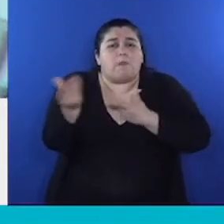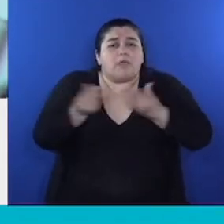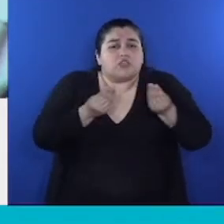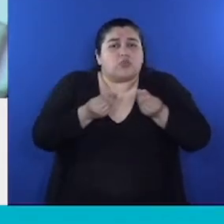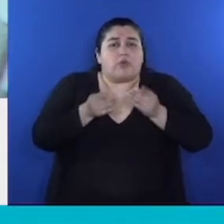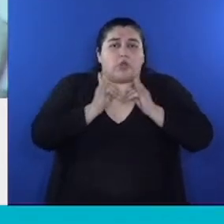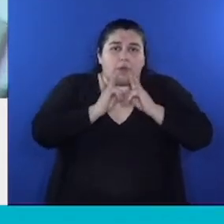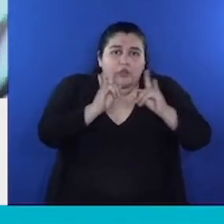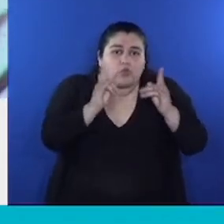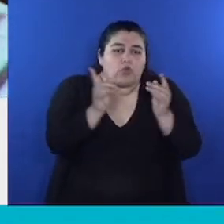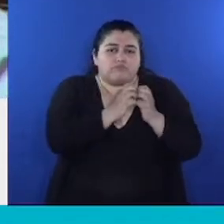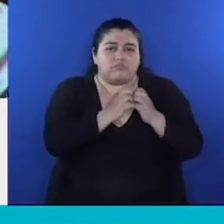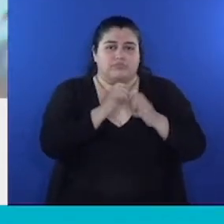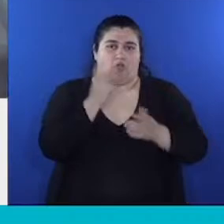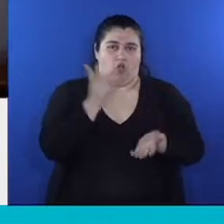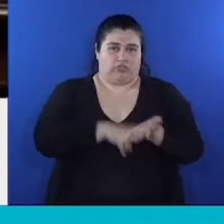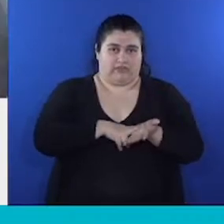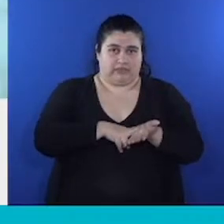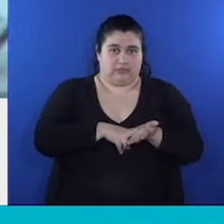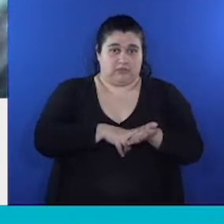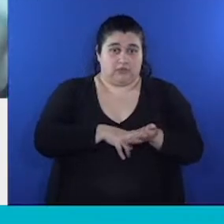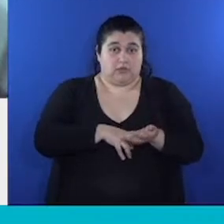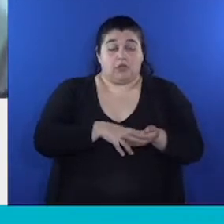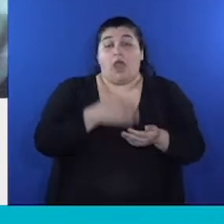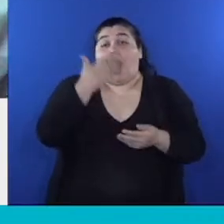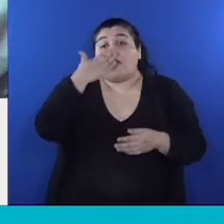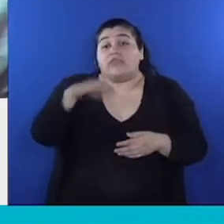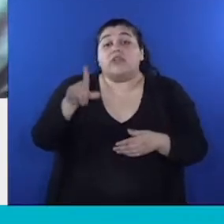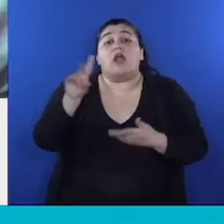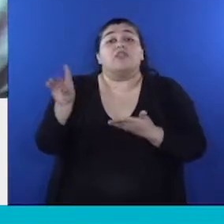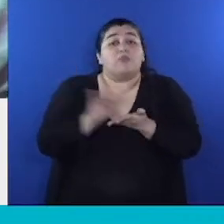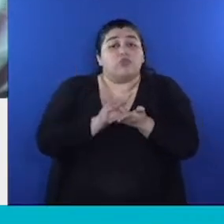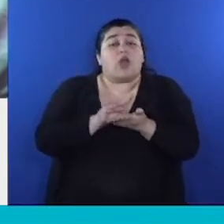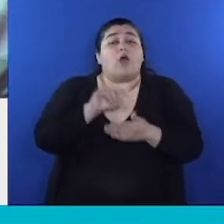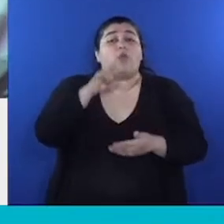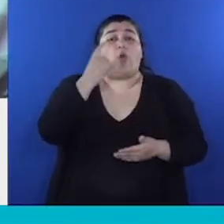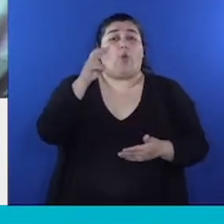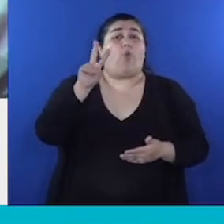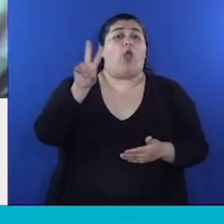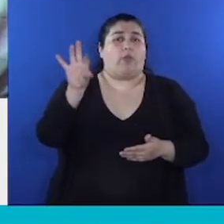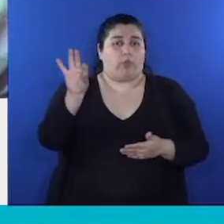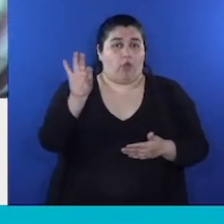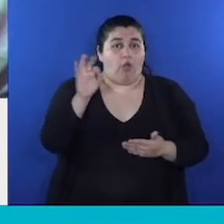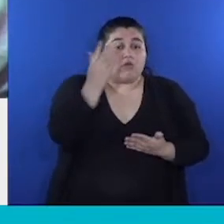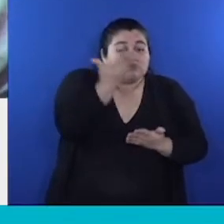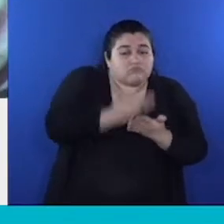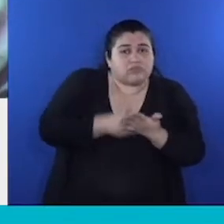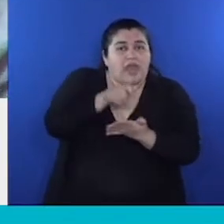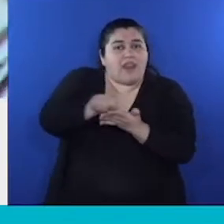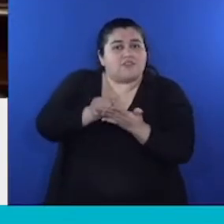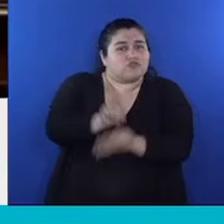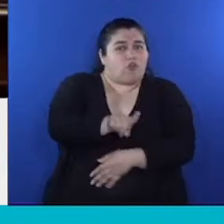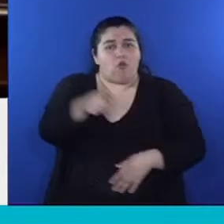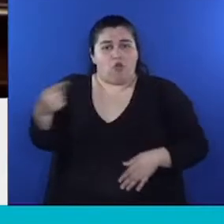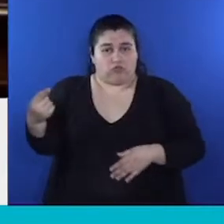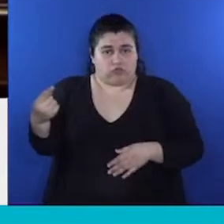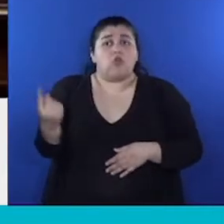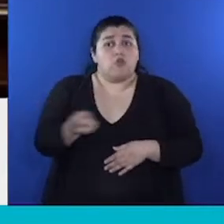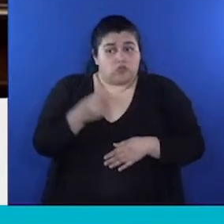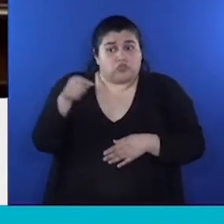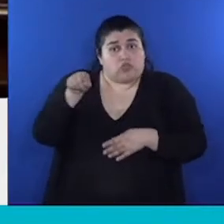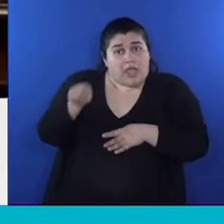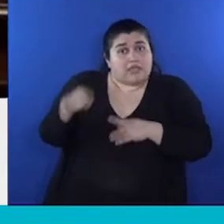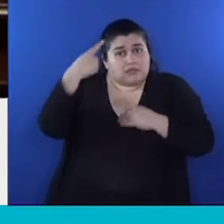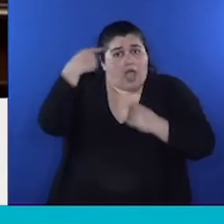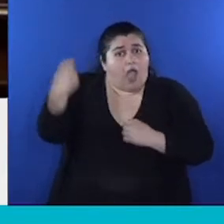artículo 22. Finalmente, el diputado Cuervo presentó una redacción alternativa de ese artículo, con la cual coincidimos, donde